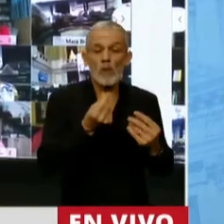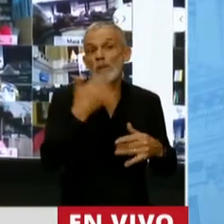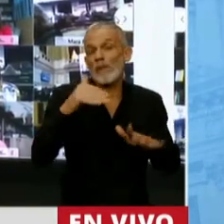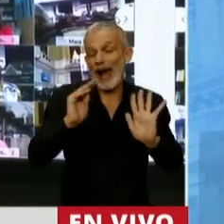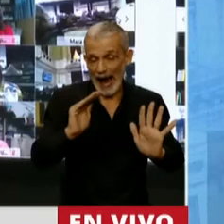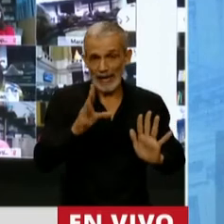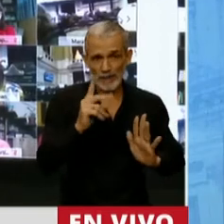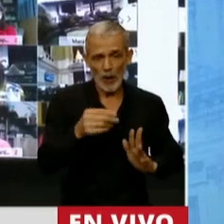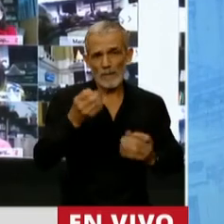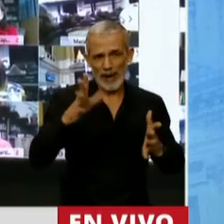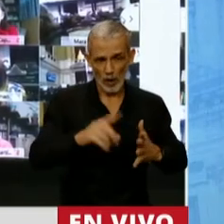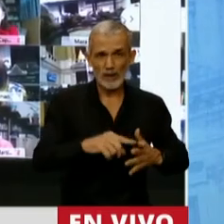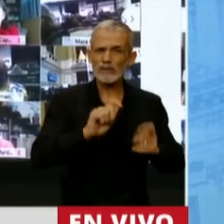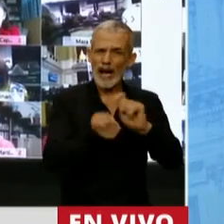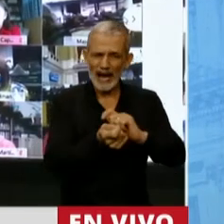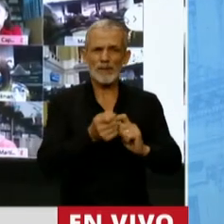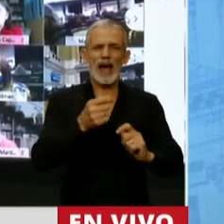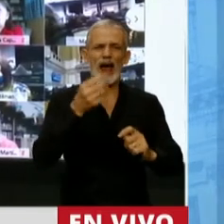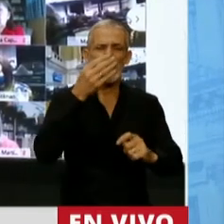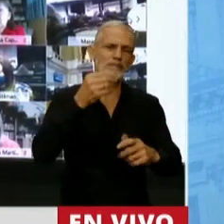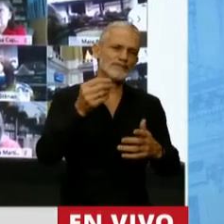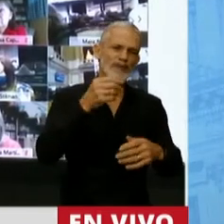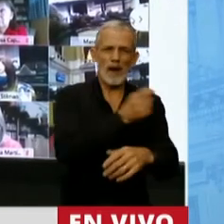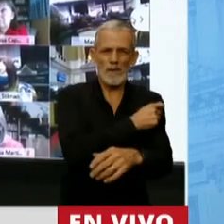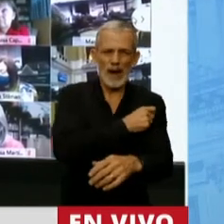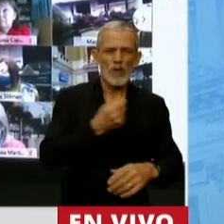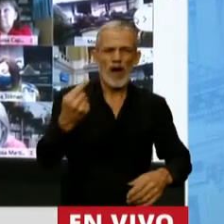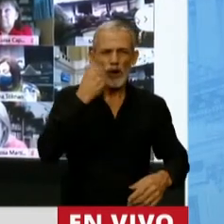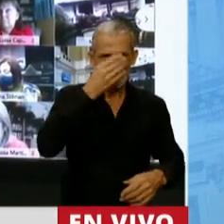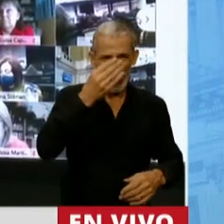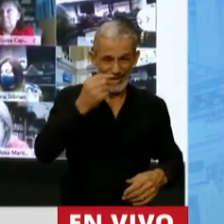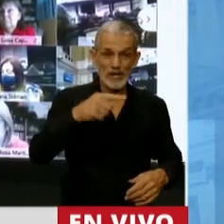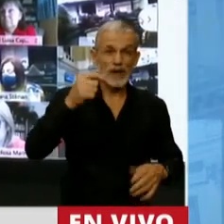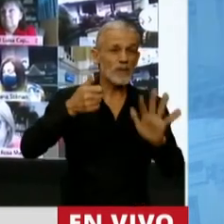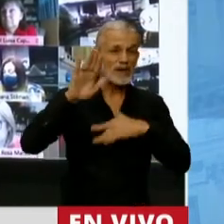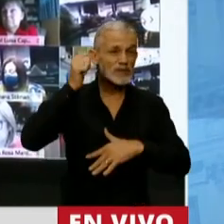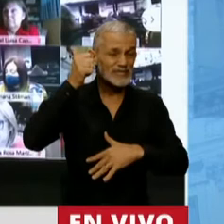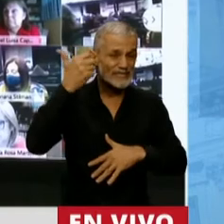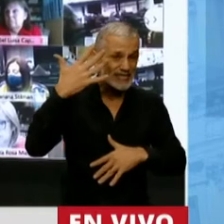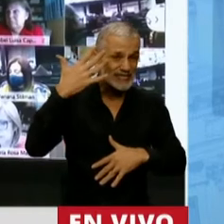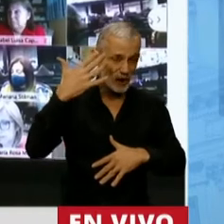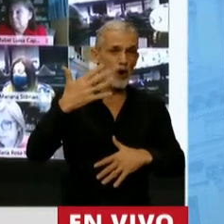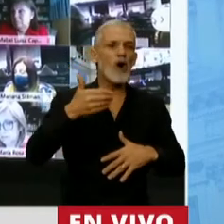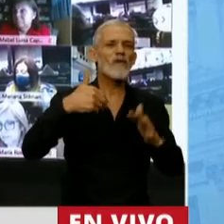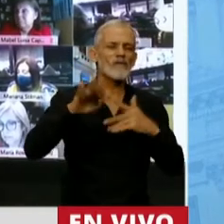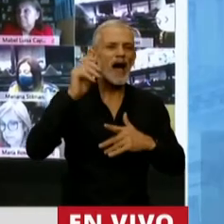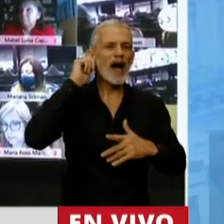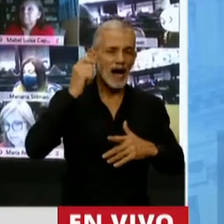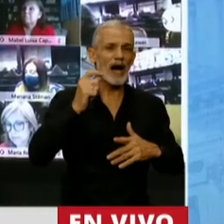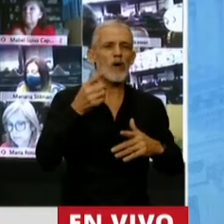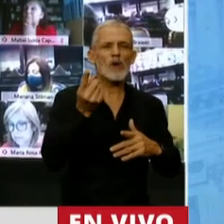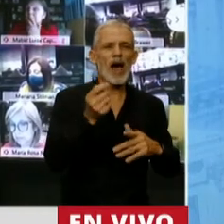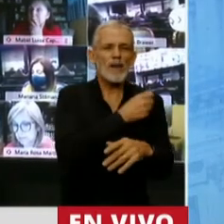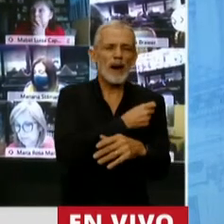cara. Vamos a cambiar la vacuna antigripal y a los mayores de 65 años este año le vamos a poner una vacuna antigripal ayuvantada,